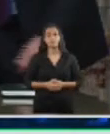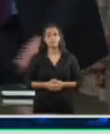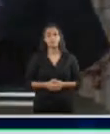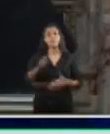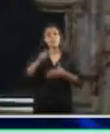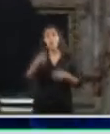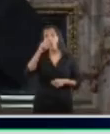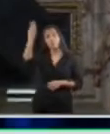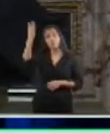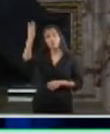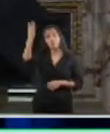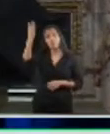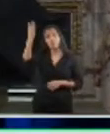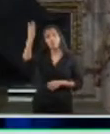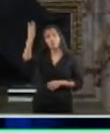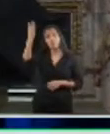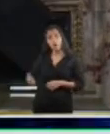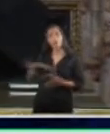Ocampo,